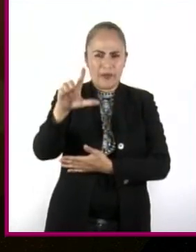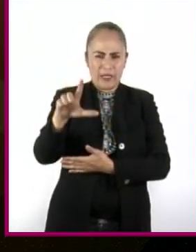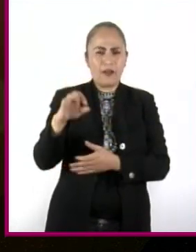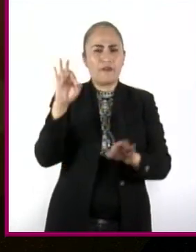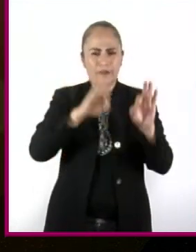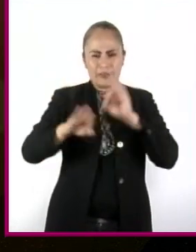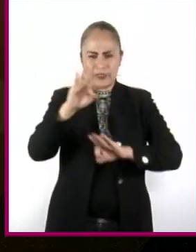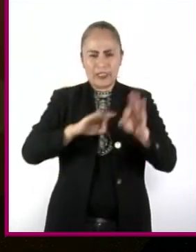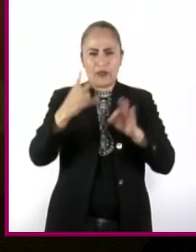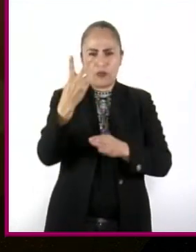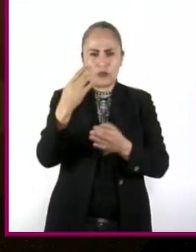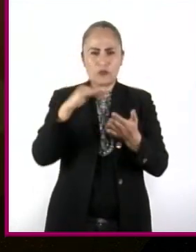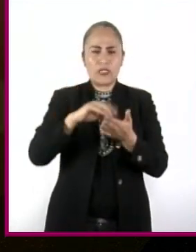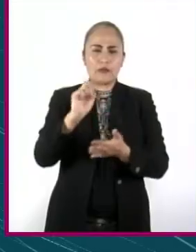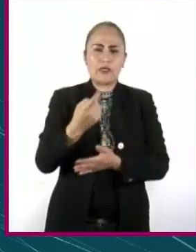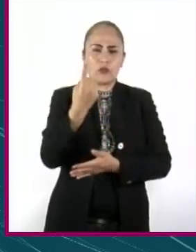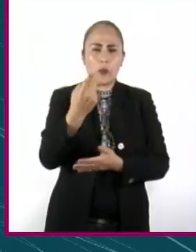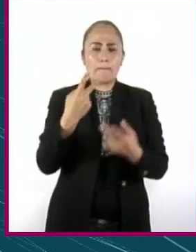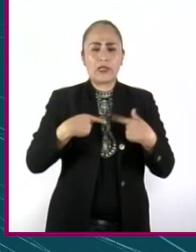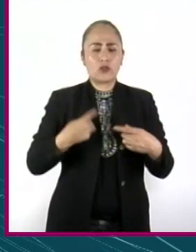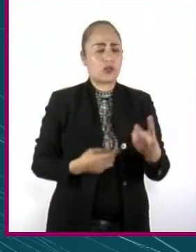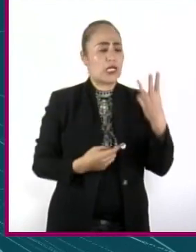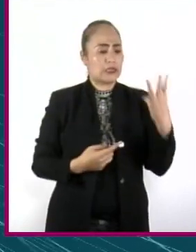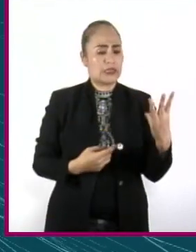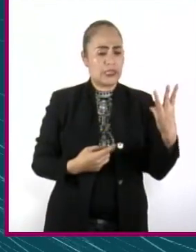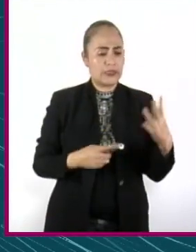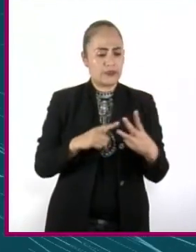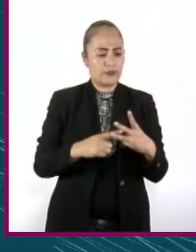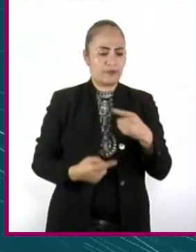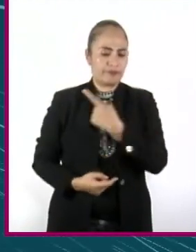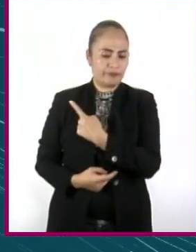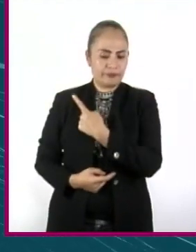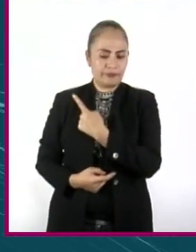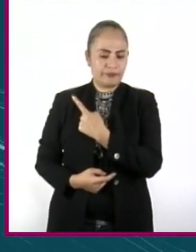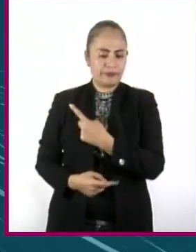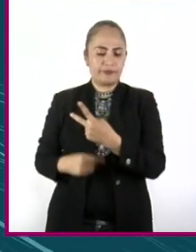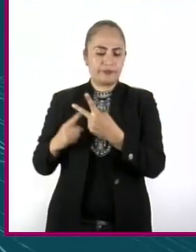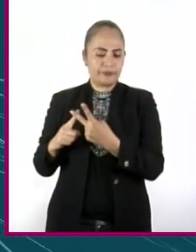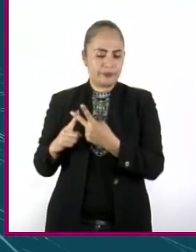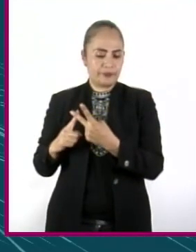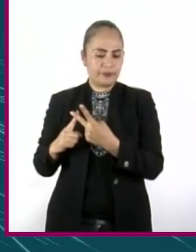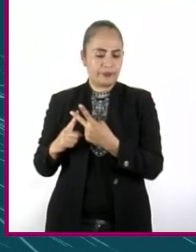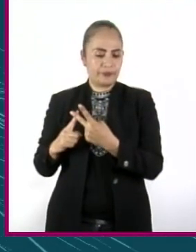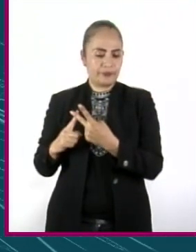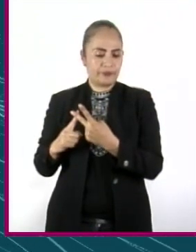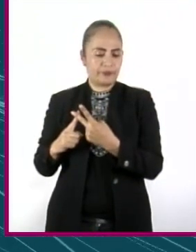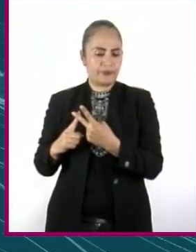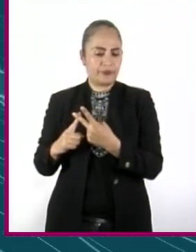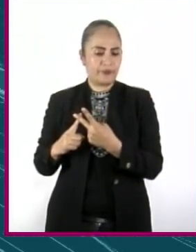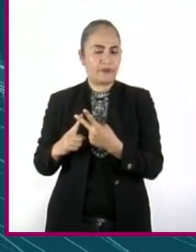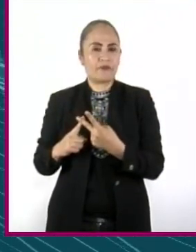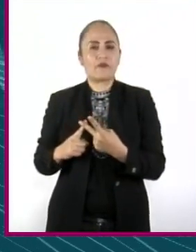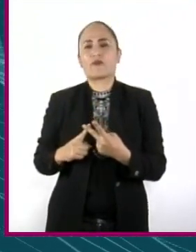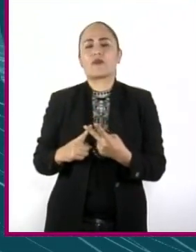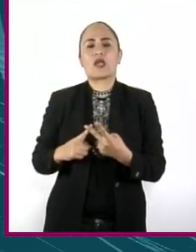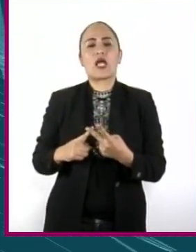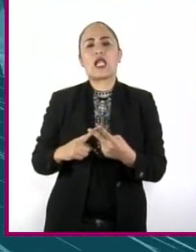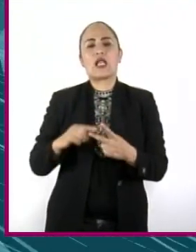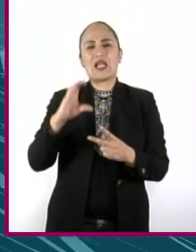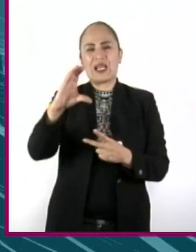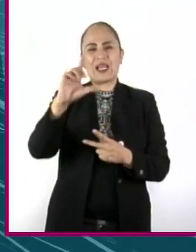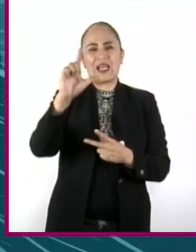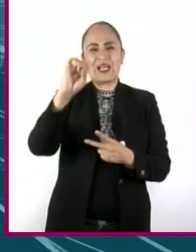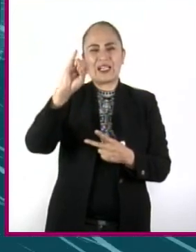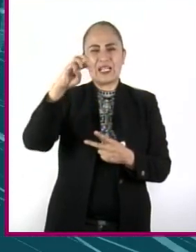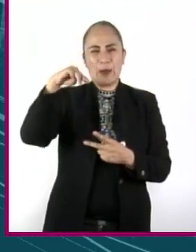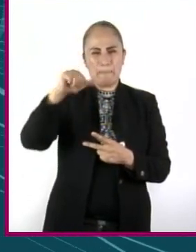se otorgó a 3 personas, Syokuro Manabe y Klaus Hasselmann, por el modelado físico del clima, con